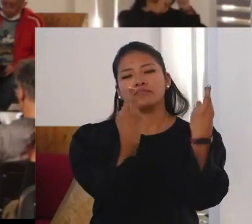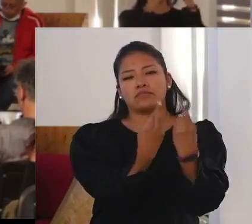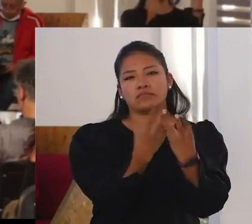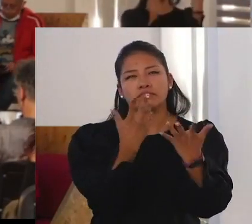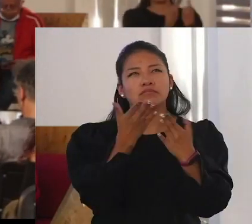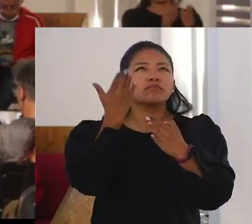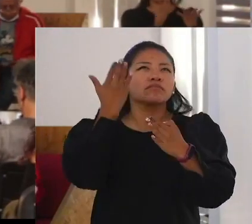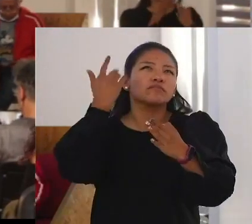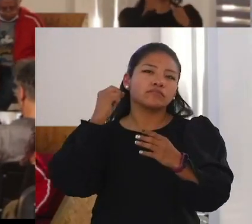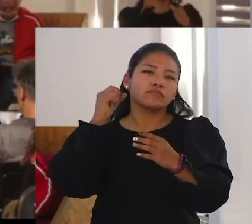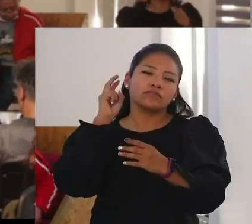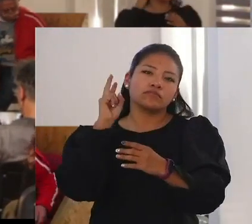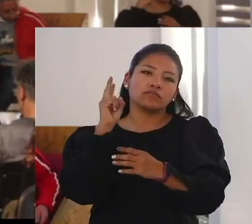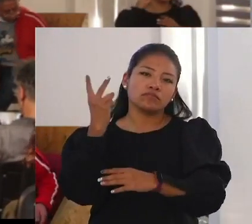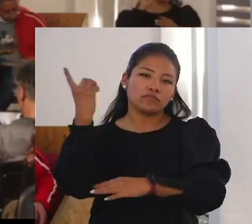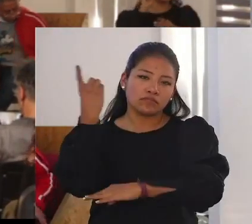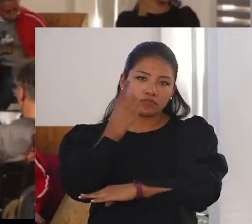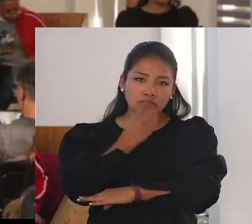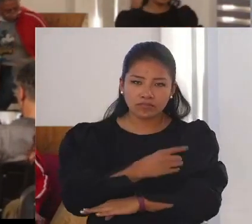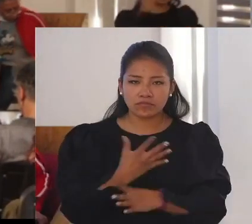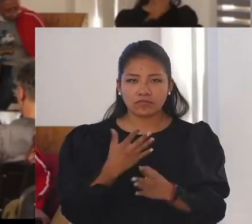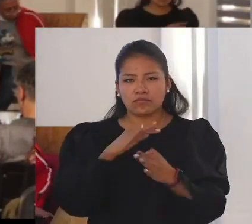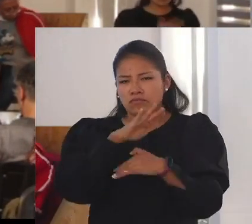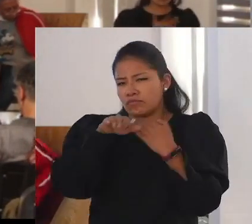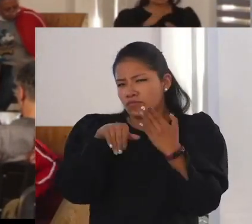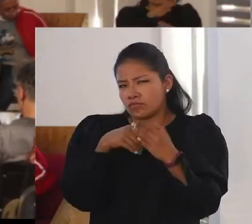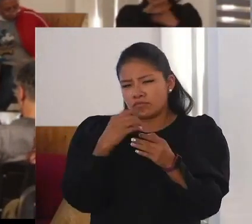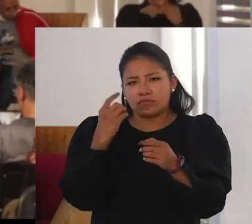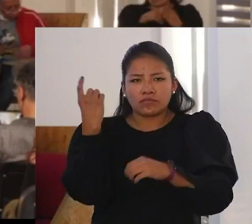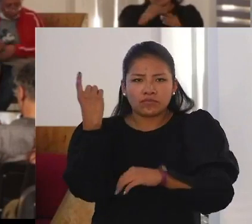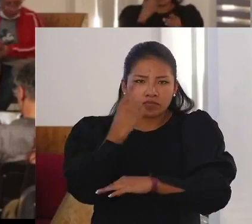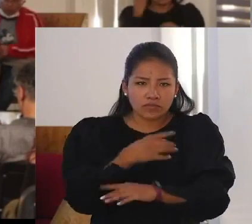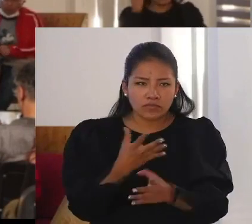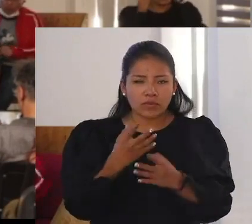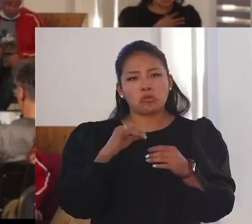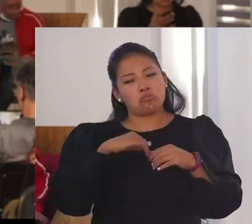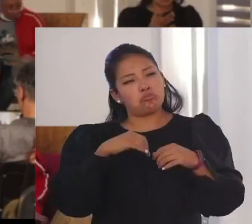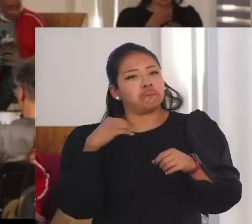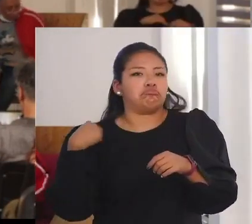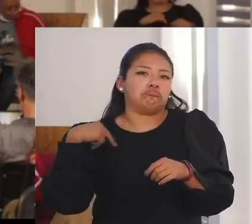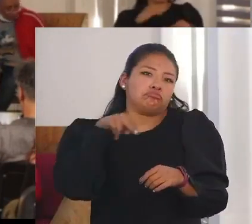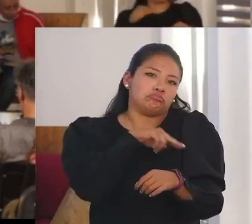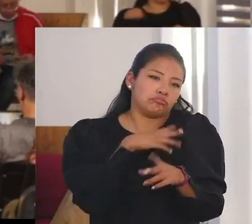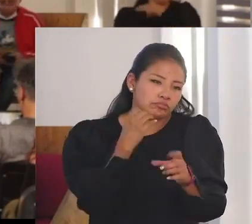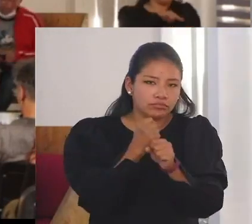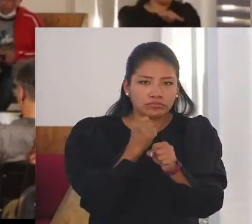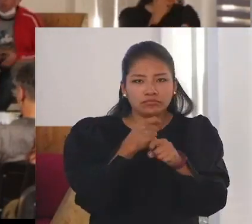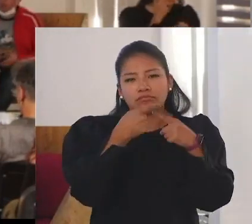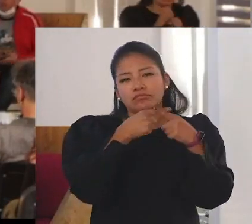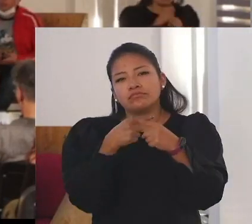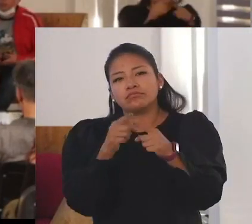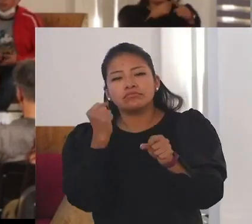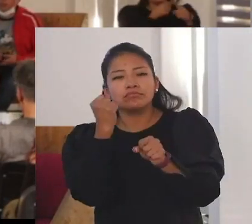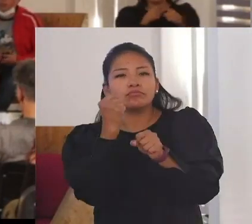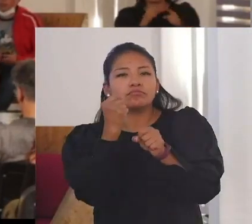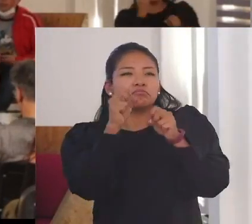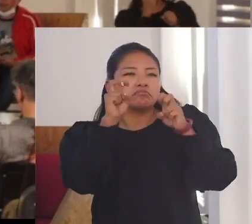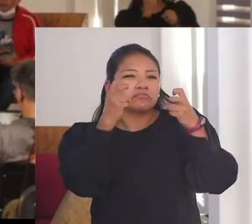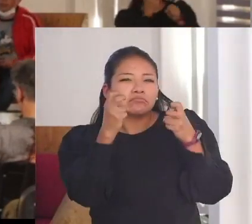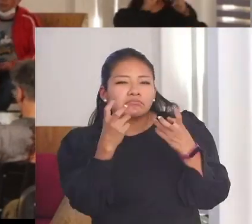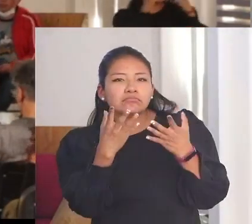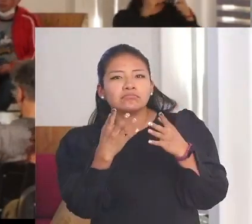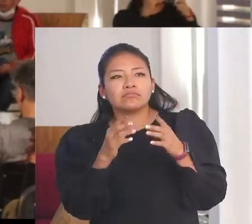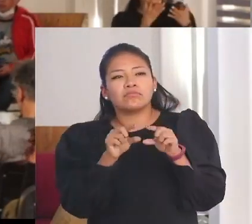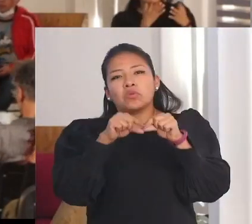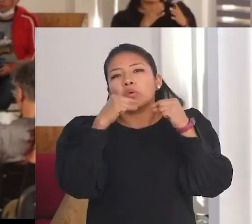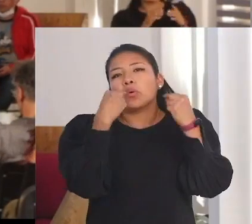a lo largo de esta jornadas pudimos trabajar distintas cuestiones trabajamos problemáticas del colectivo de personas con